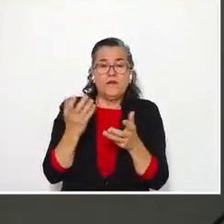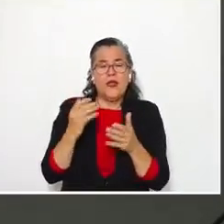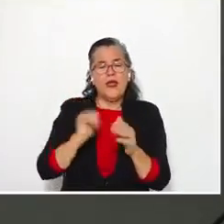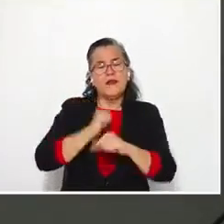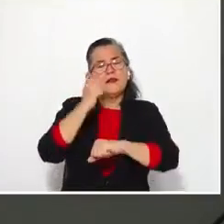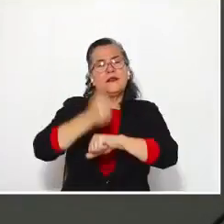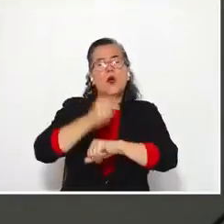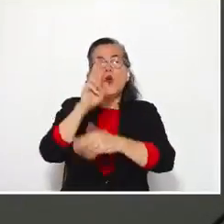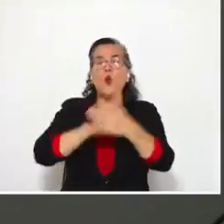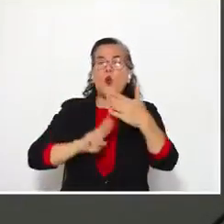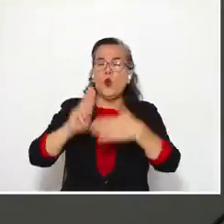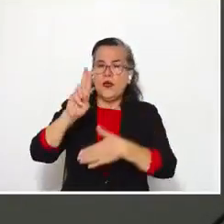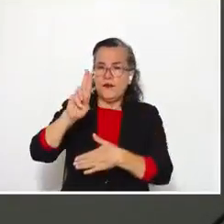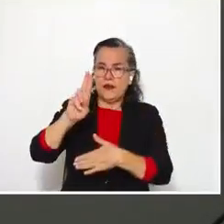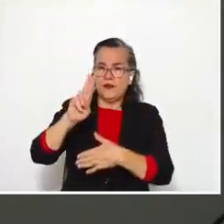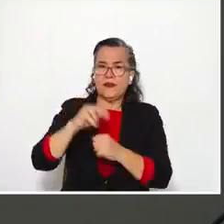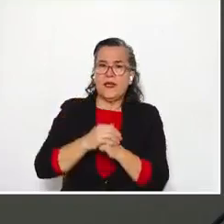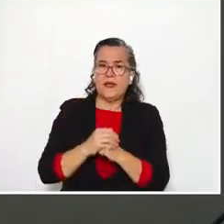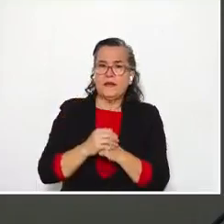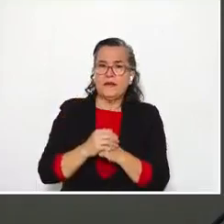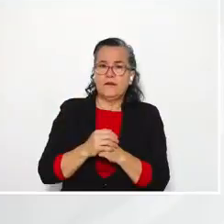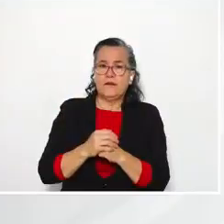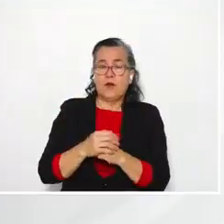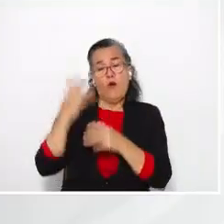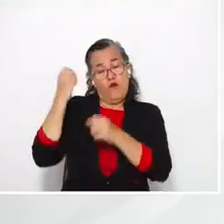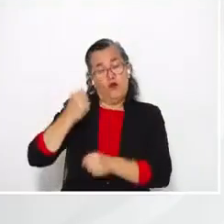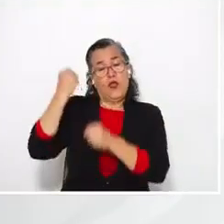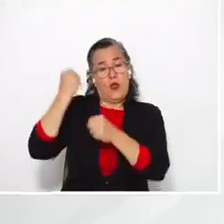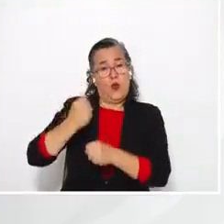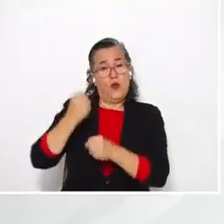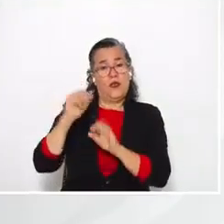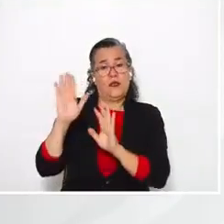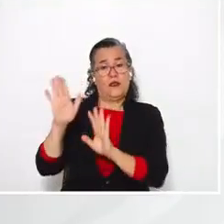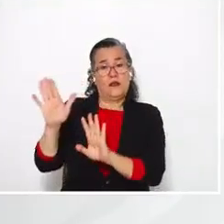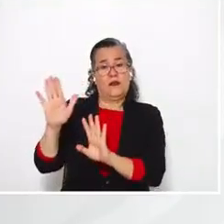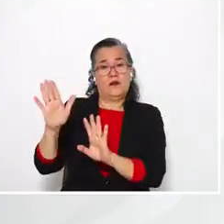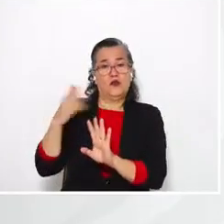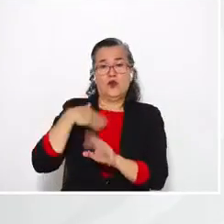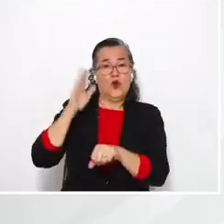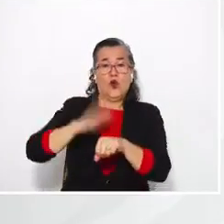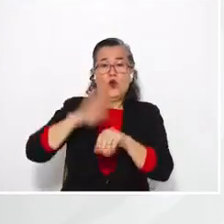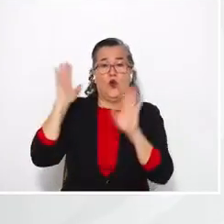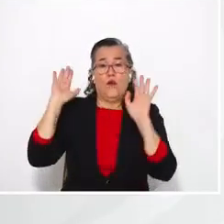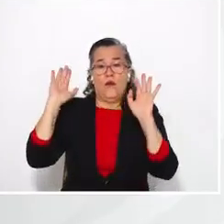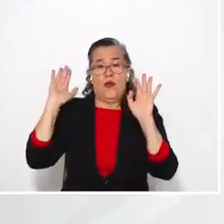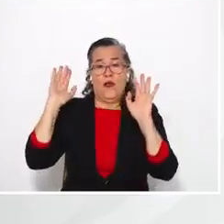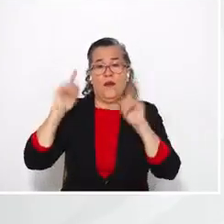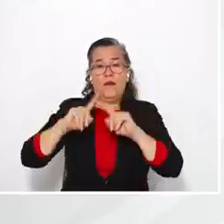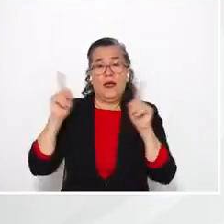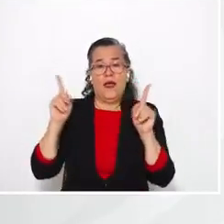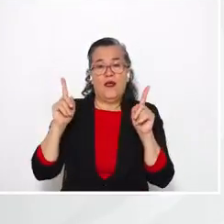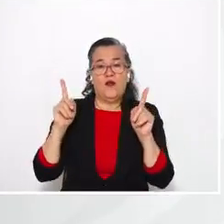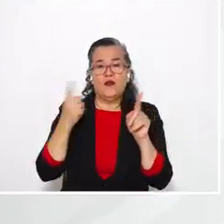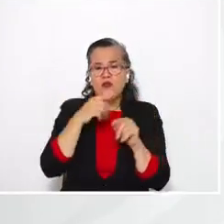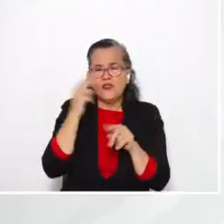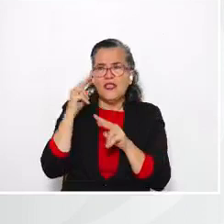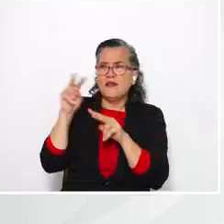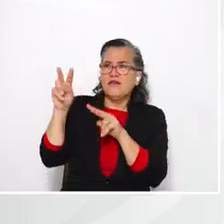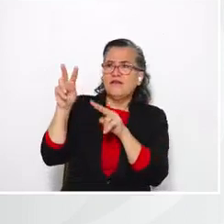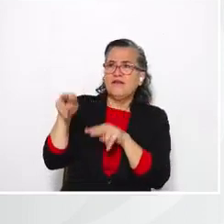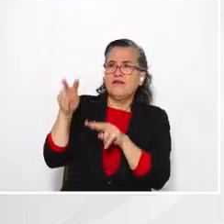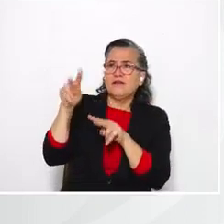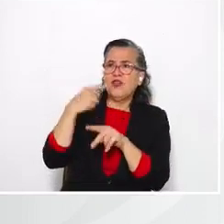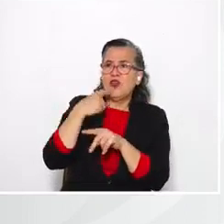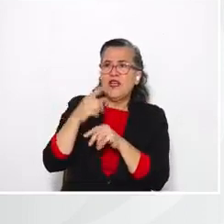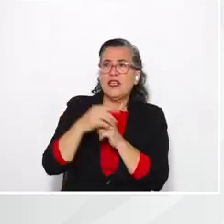establecer esta universidad, los fundadores, ¿verdad? Yo no tuve la culpa, pero si ustedes ven también lo que